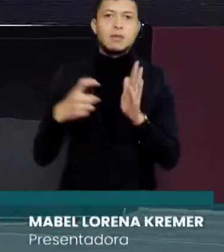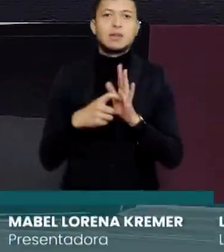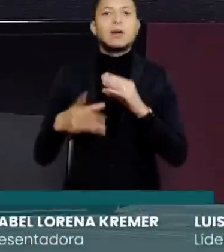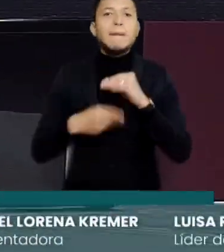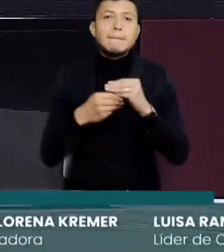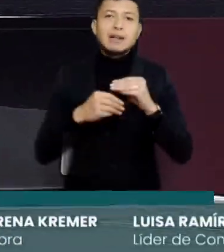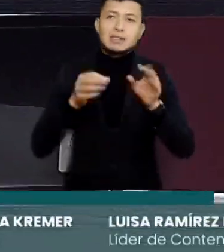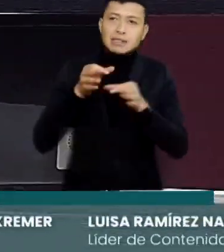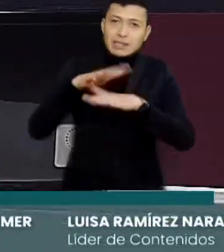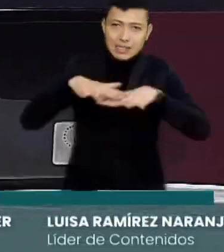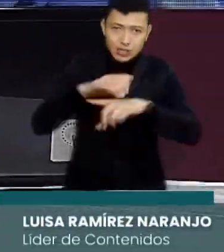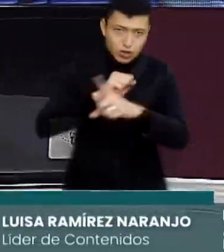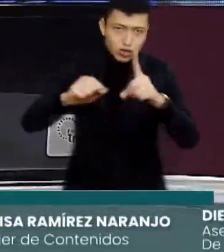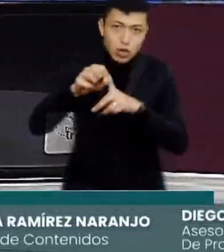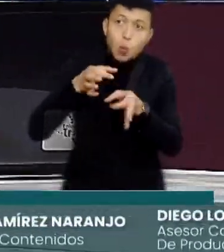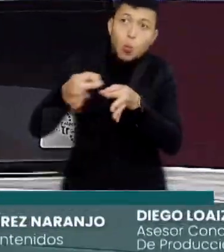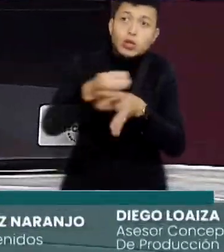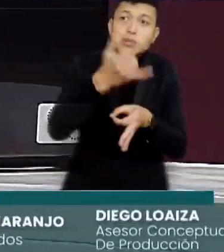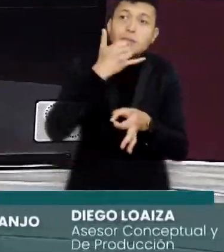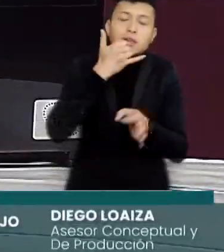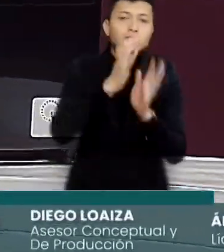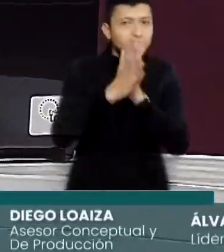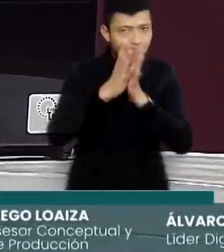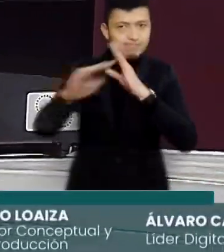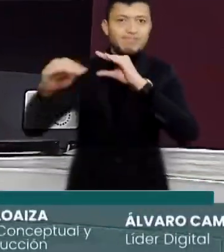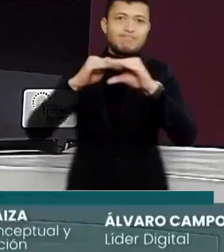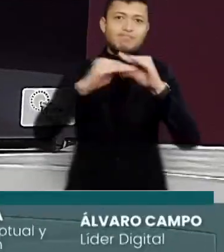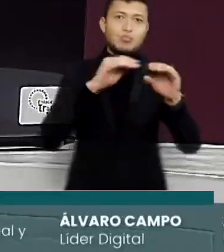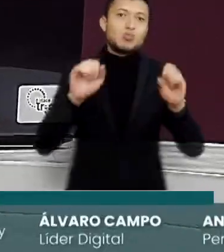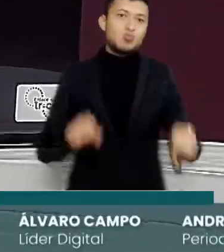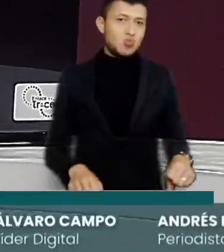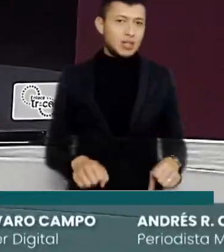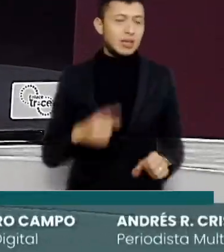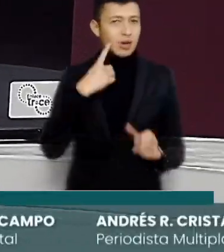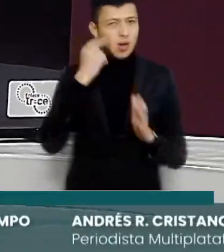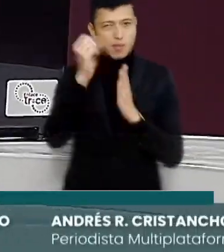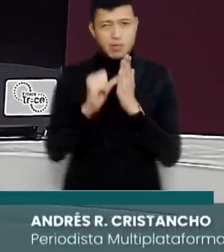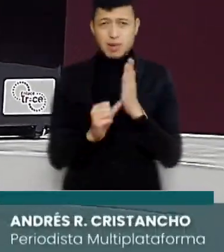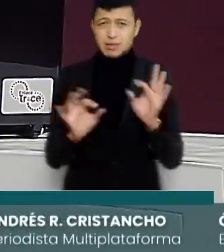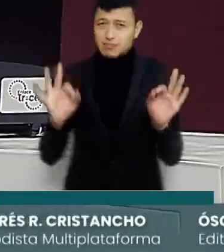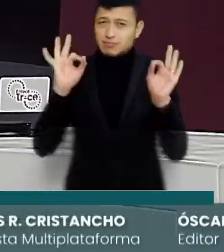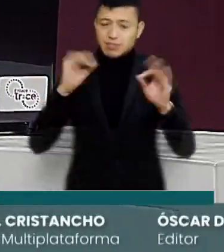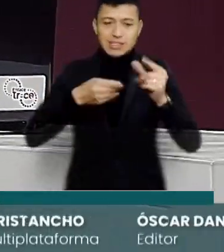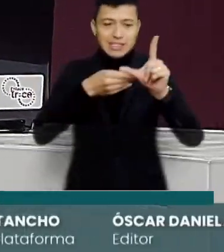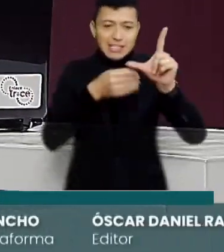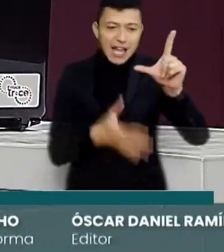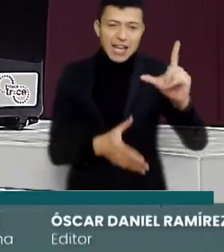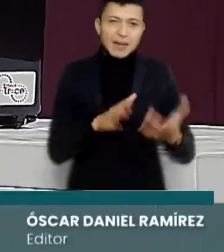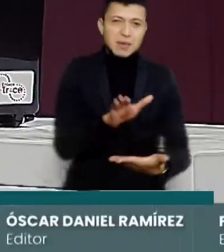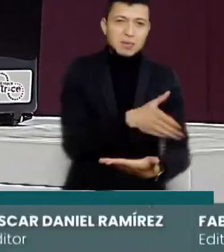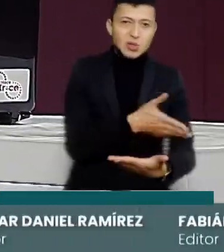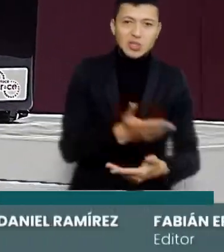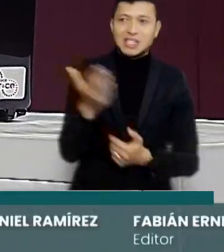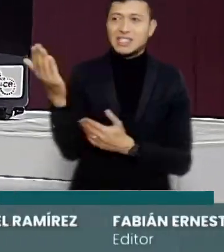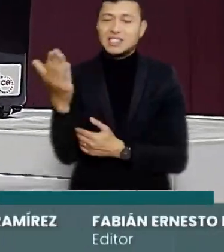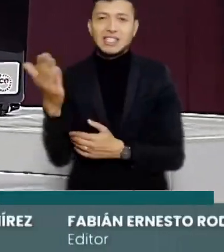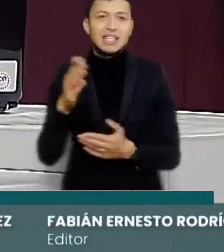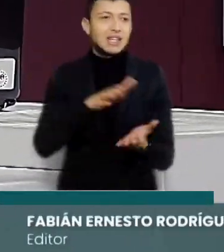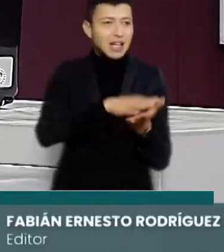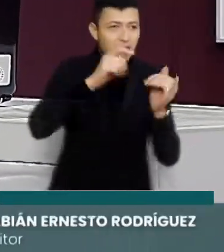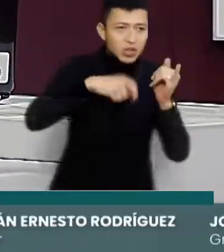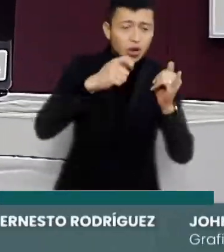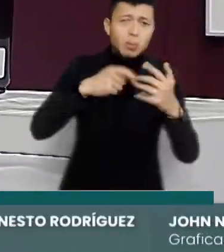pasa en sus municipios a través de las redes sociales del Canal 13. Quédese con la mejor programación, disfruta de series, música, cine,